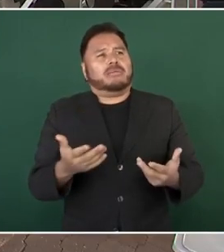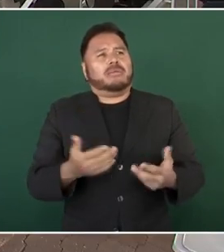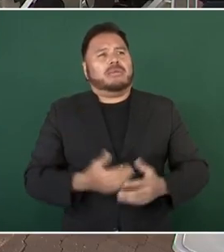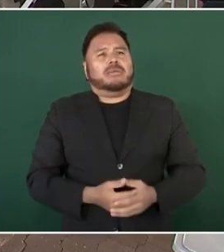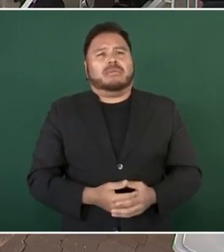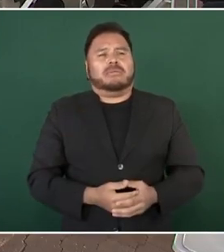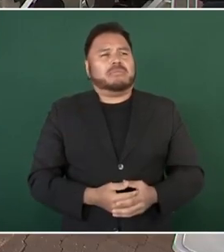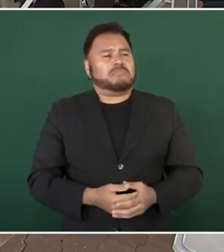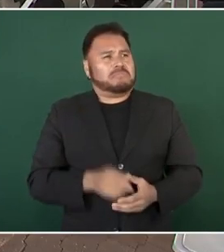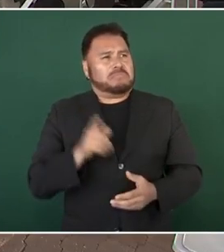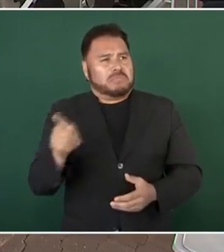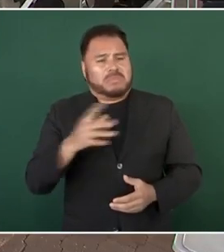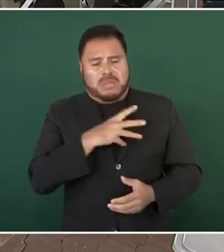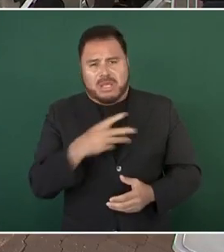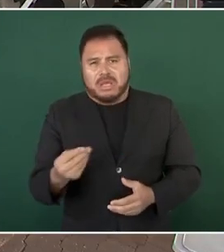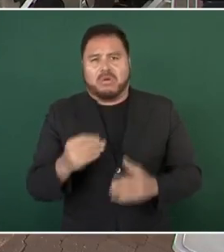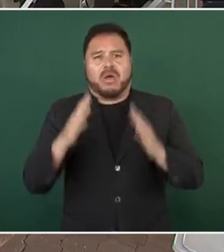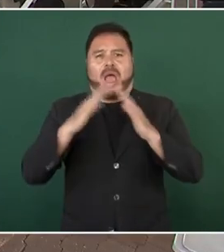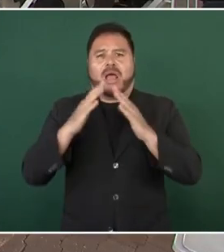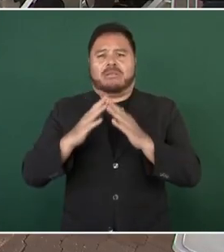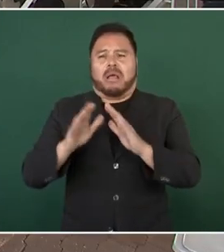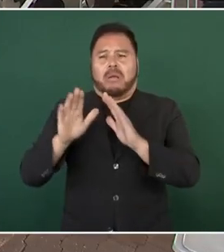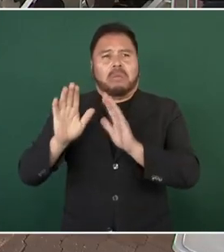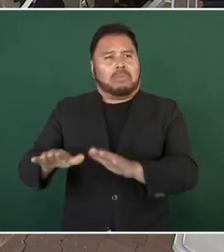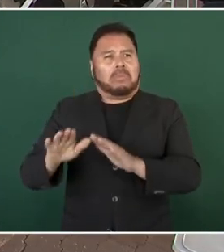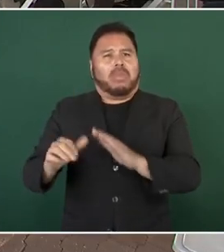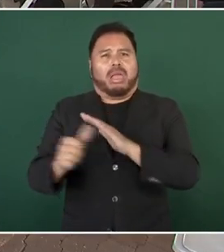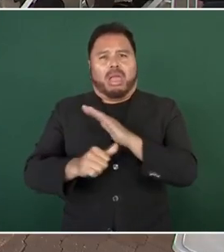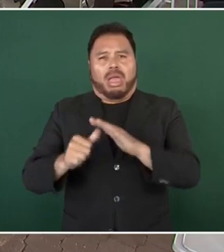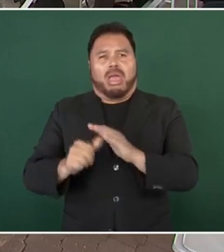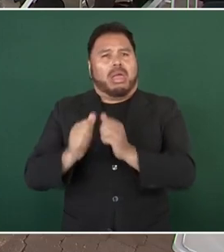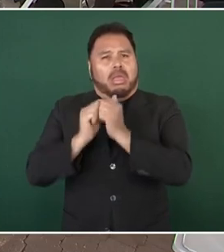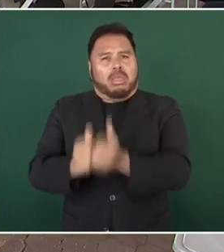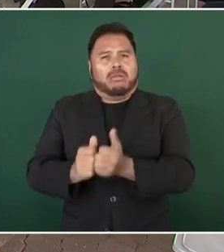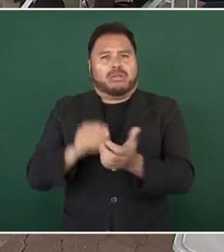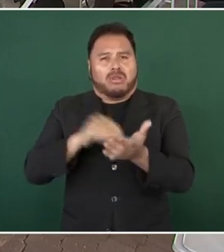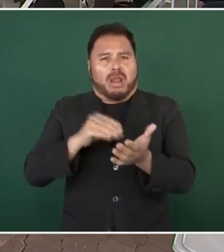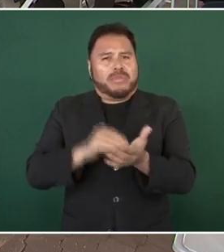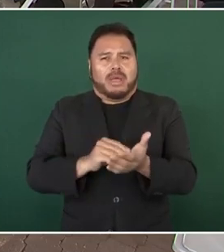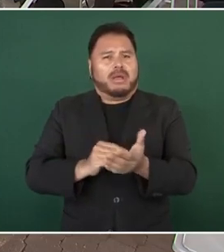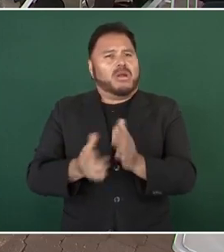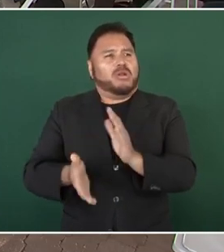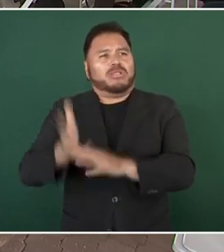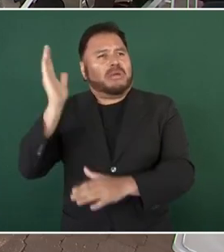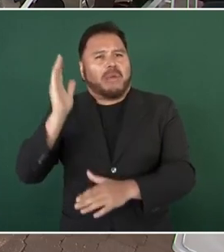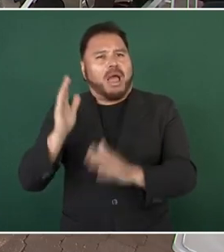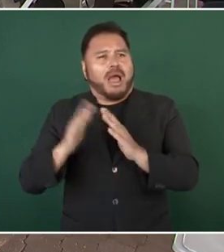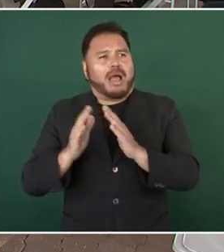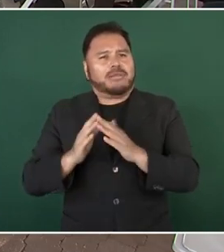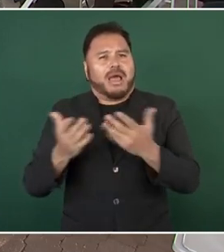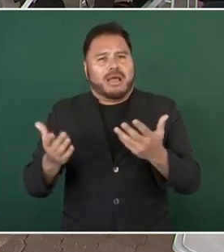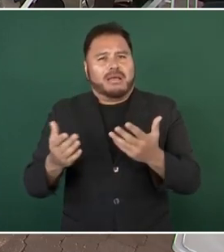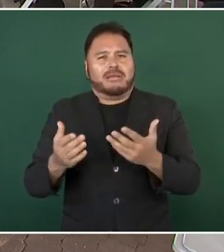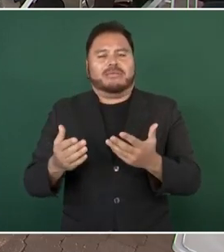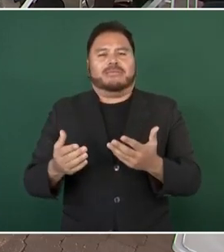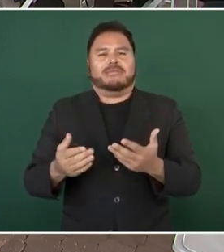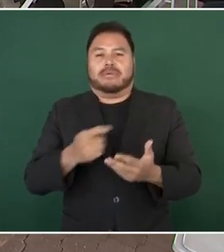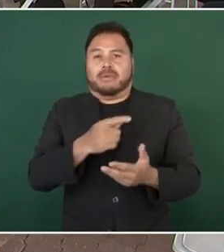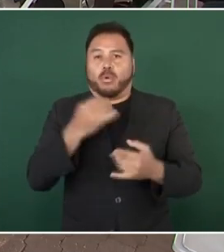y no se iba de la casa. Y el juez le dio la razón a los